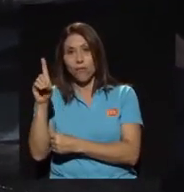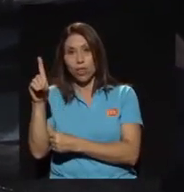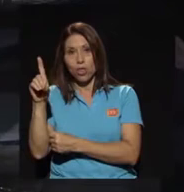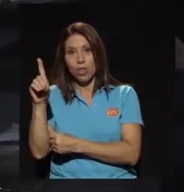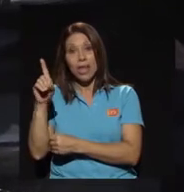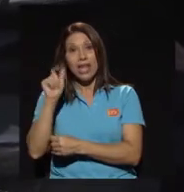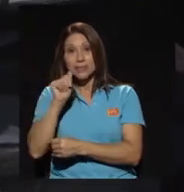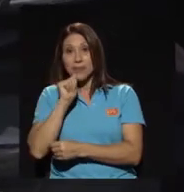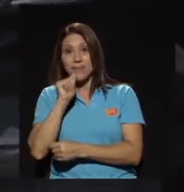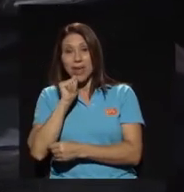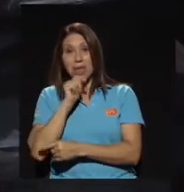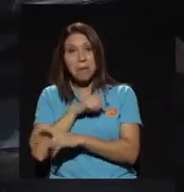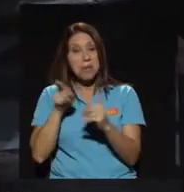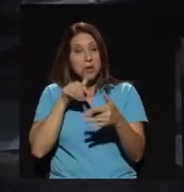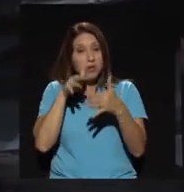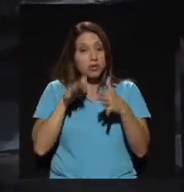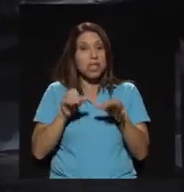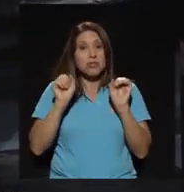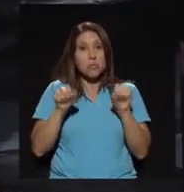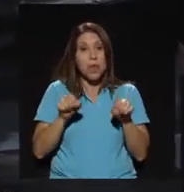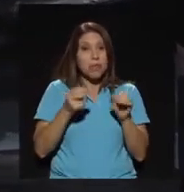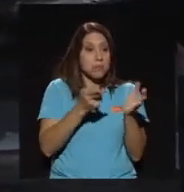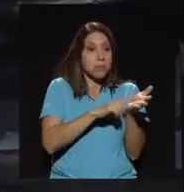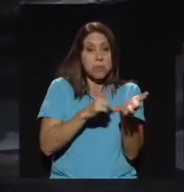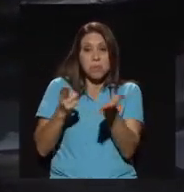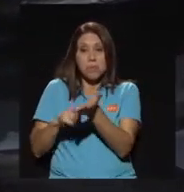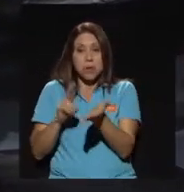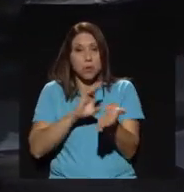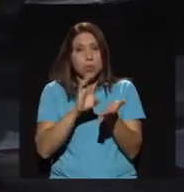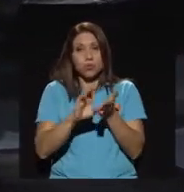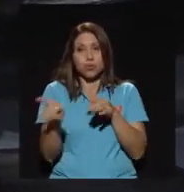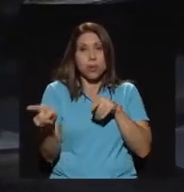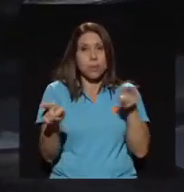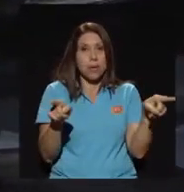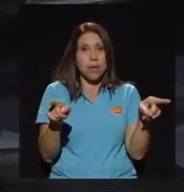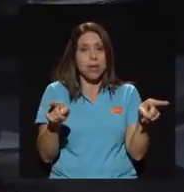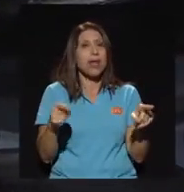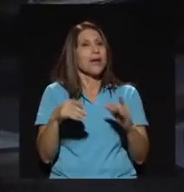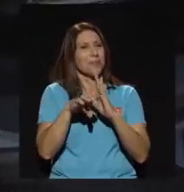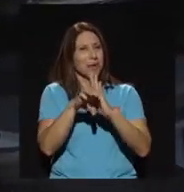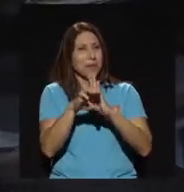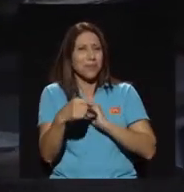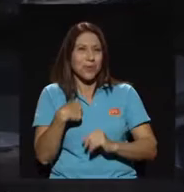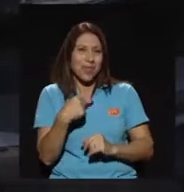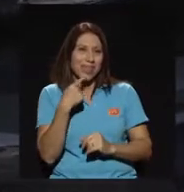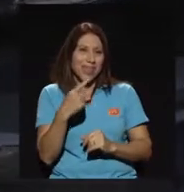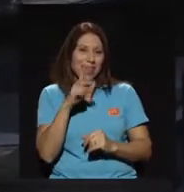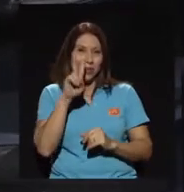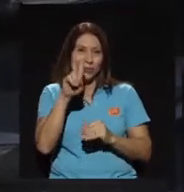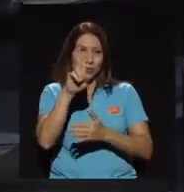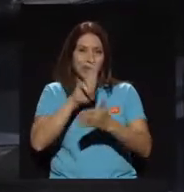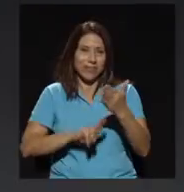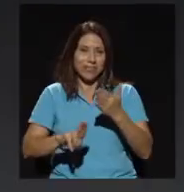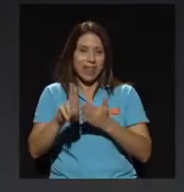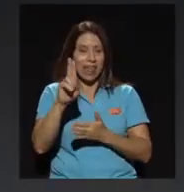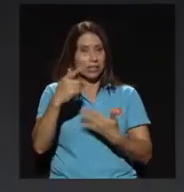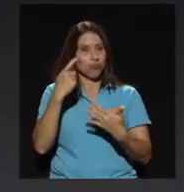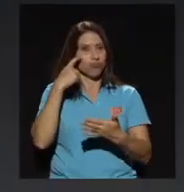y otra. Me saqué un ejemplo de dos universidades muy, muy distinguidas,